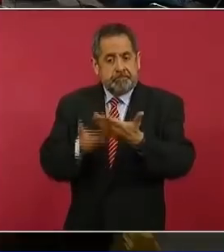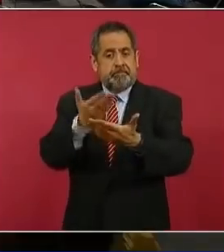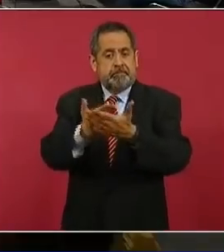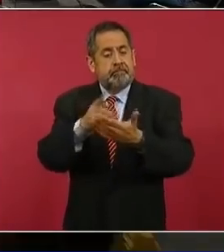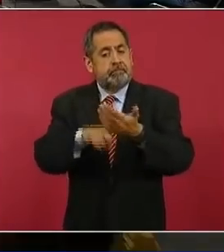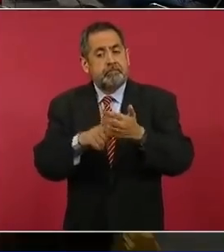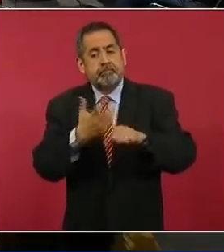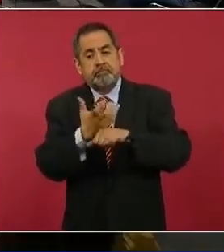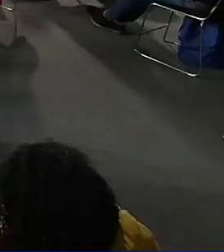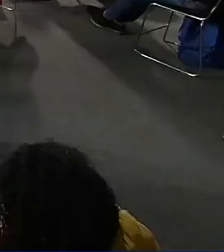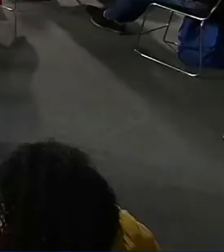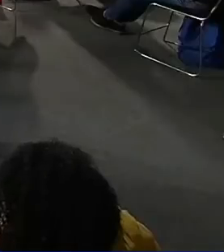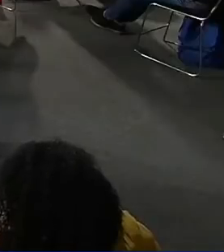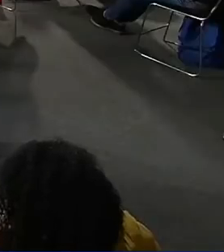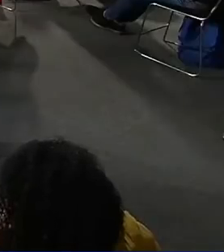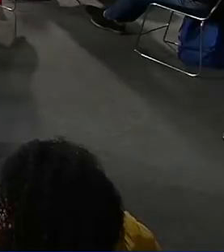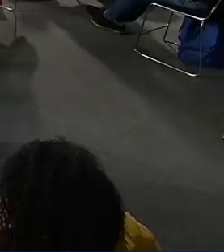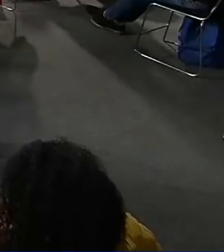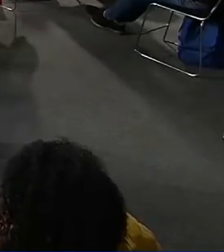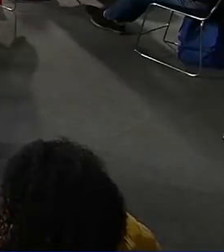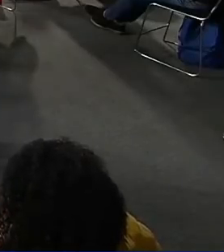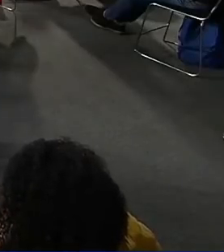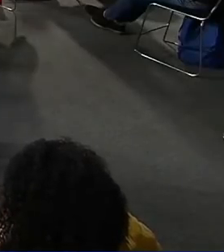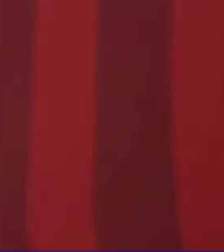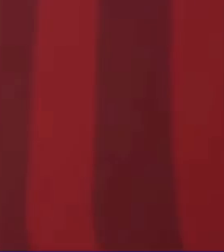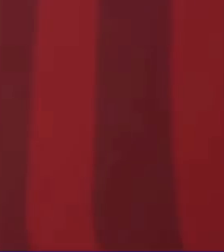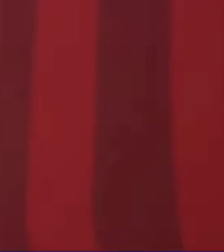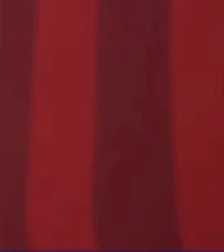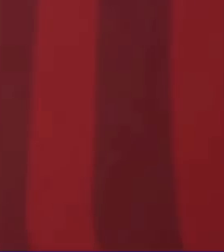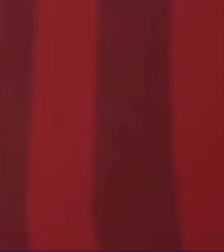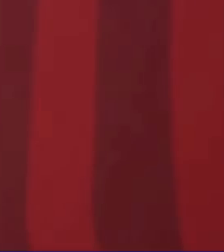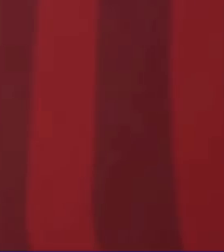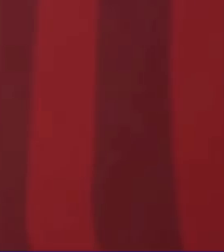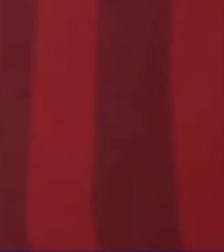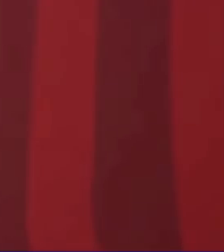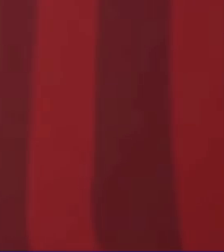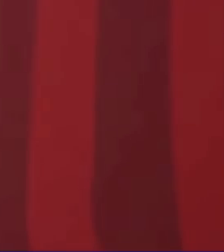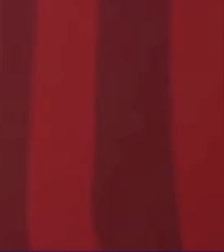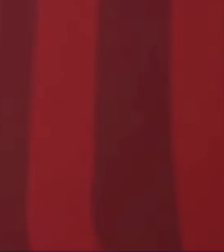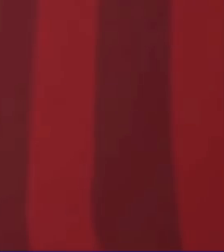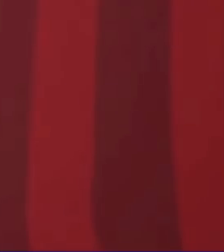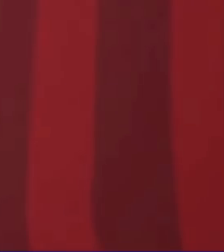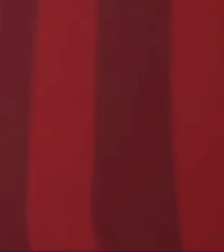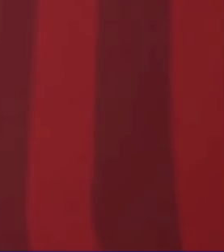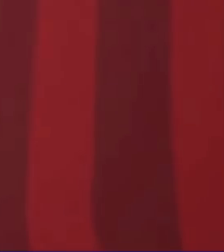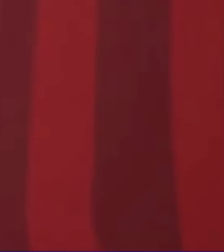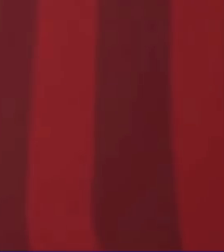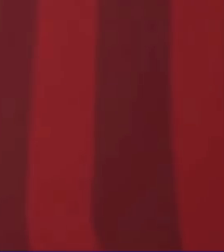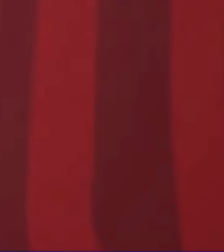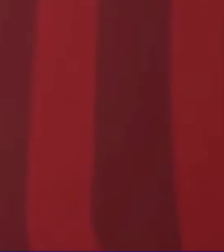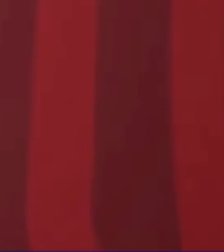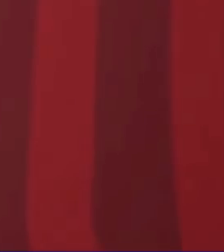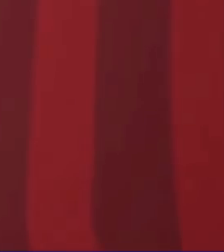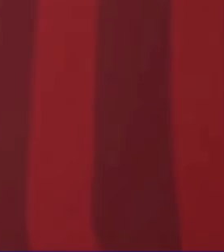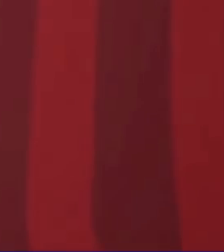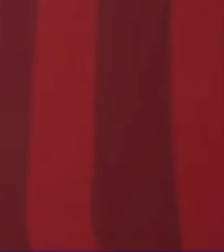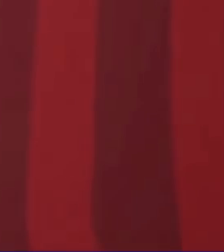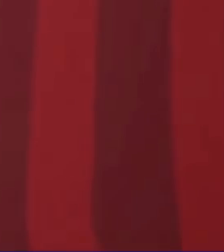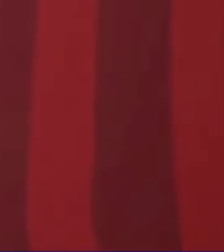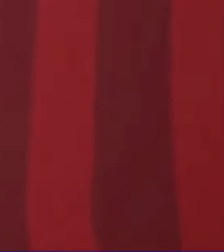de Estados Unidos, el fortalecer toda la actividad productiva comercial en América del